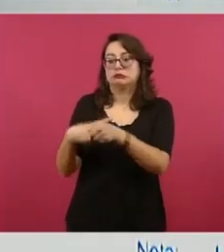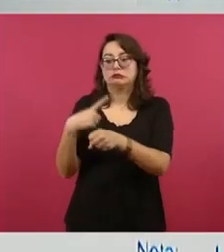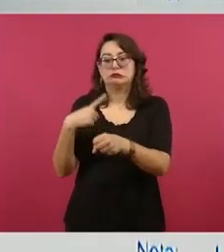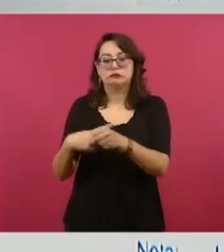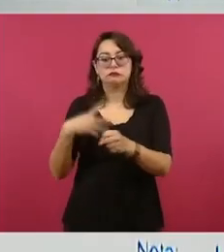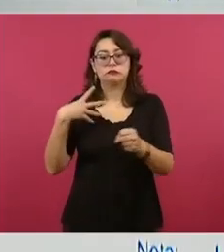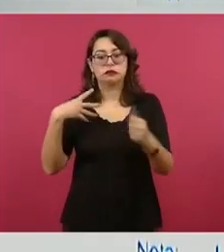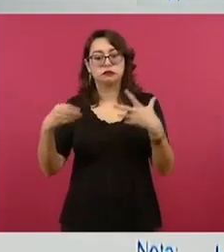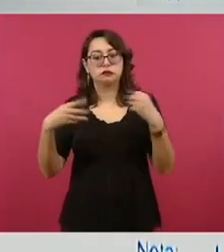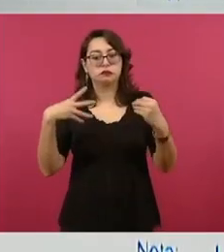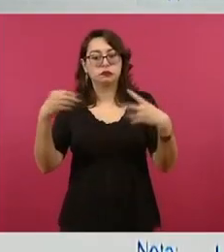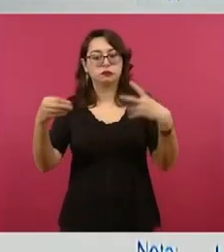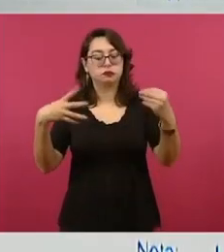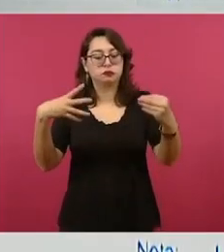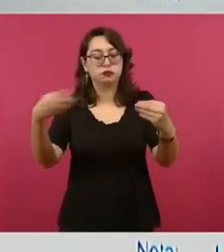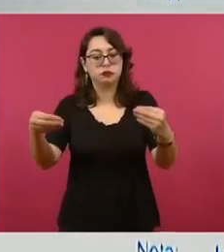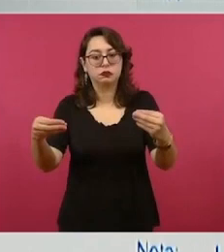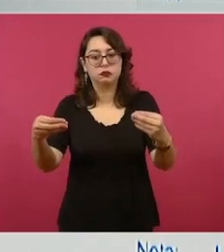por